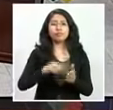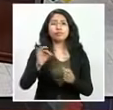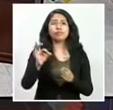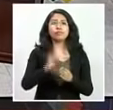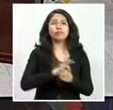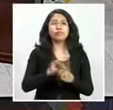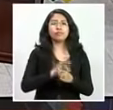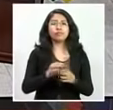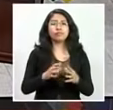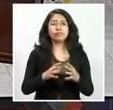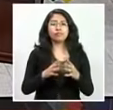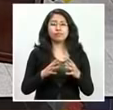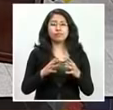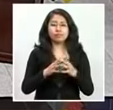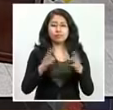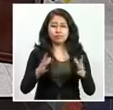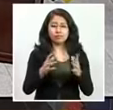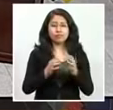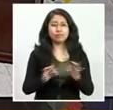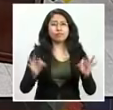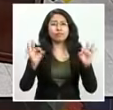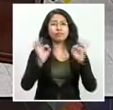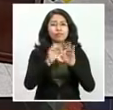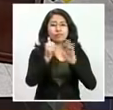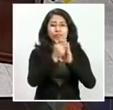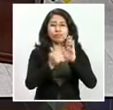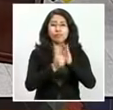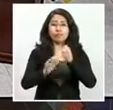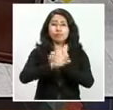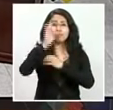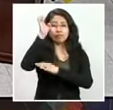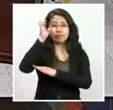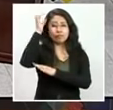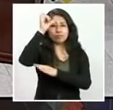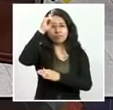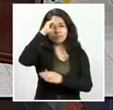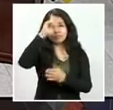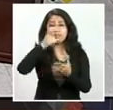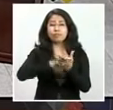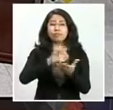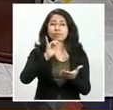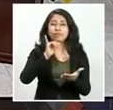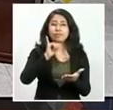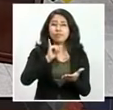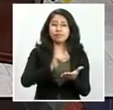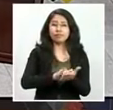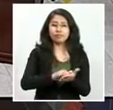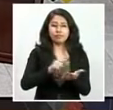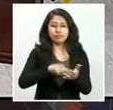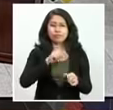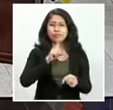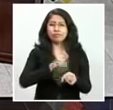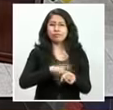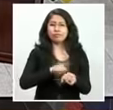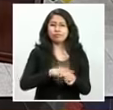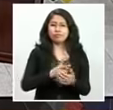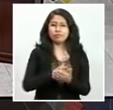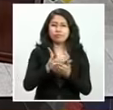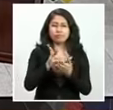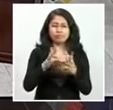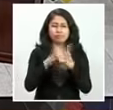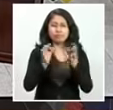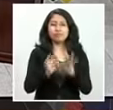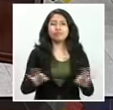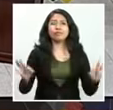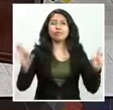tan delicada de la Procuraduría General del Estado. Creo que es un momento realmente